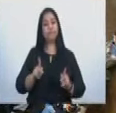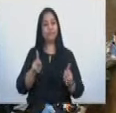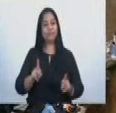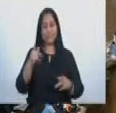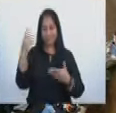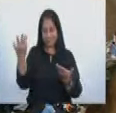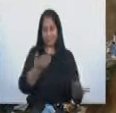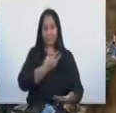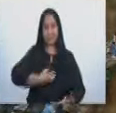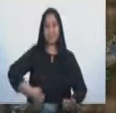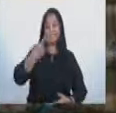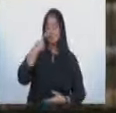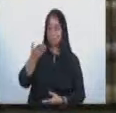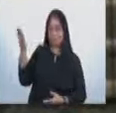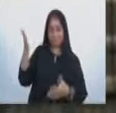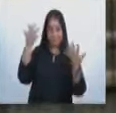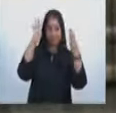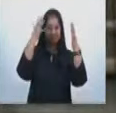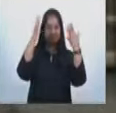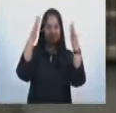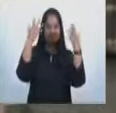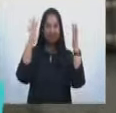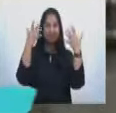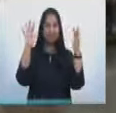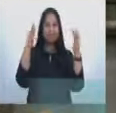presidente un aplauso para él por